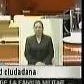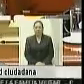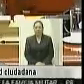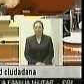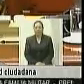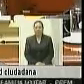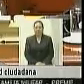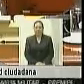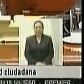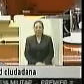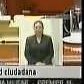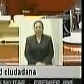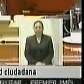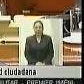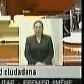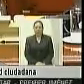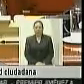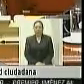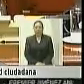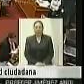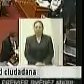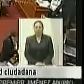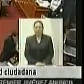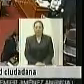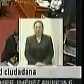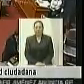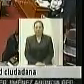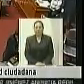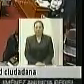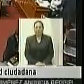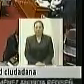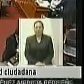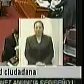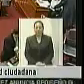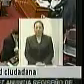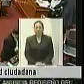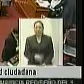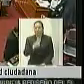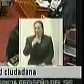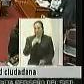Congresista Cárdenas, concluya, por favor. Bueno, presidente,